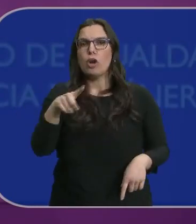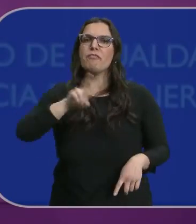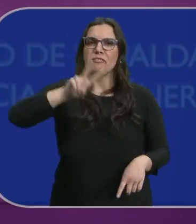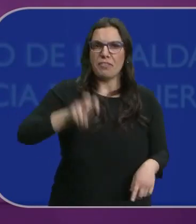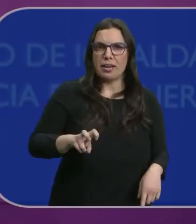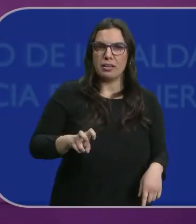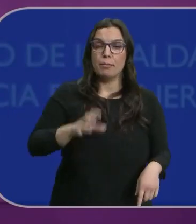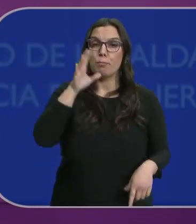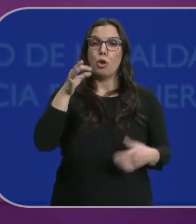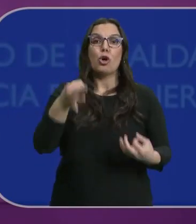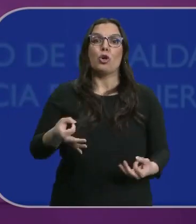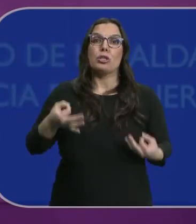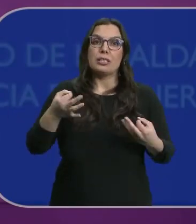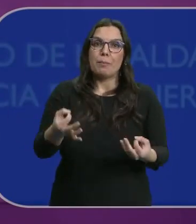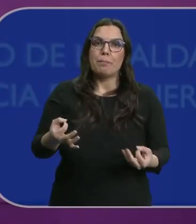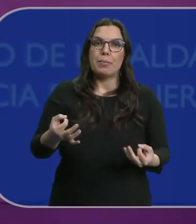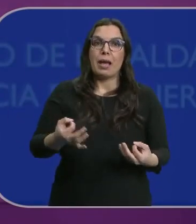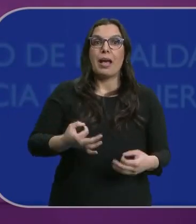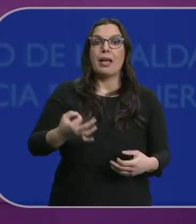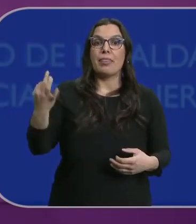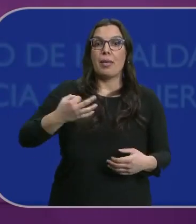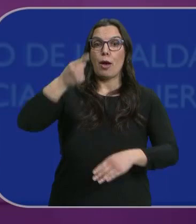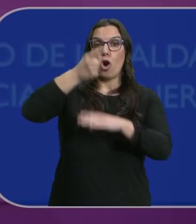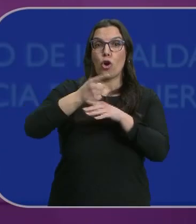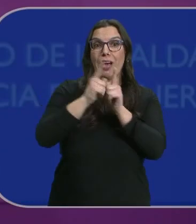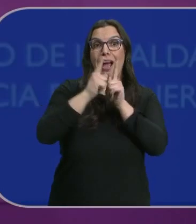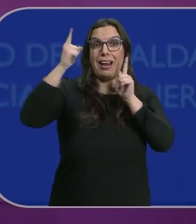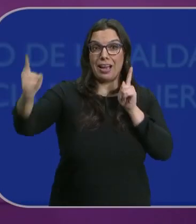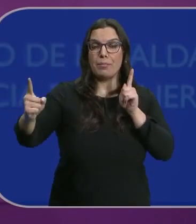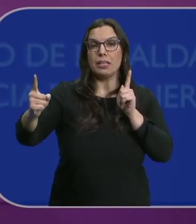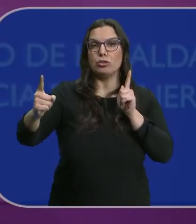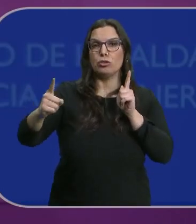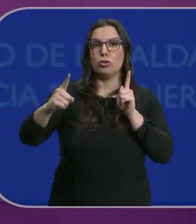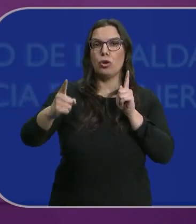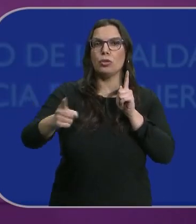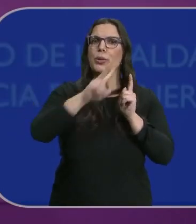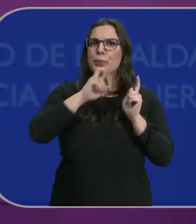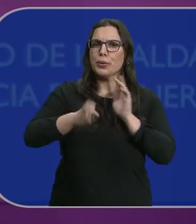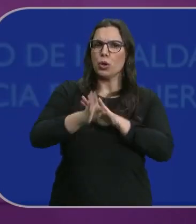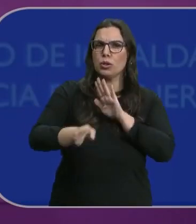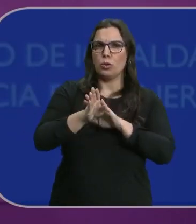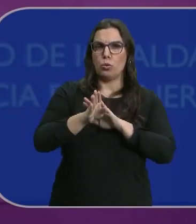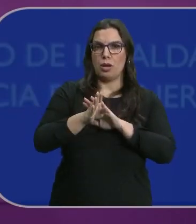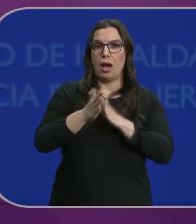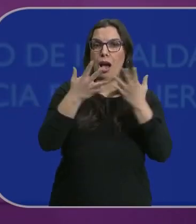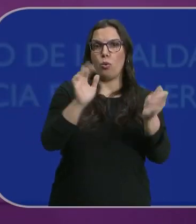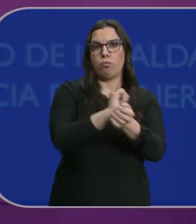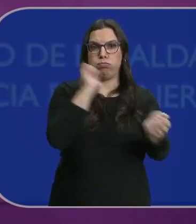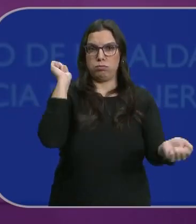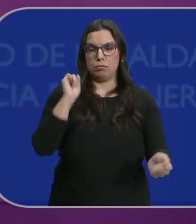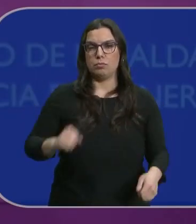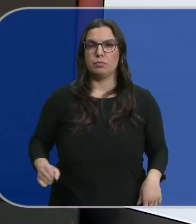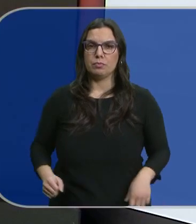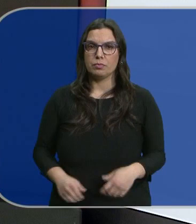sirve porque siempre debería estar vigente una orden de alejamiento cuando se excarcela a estas